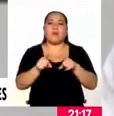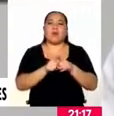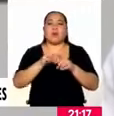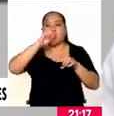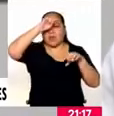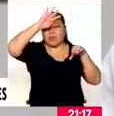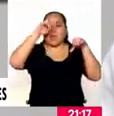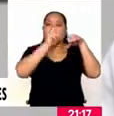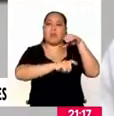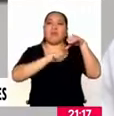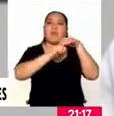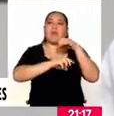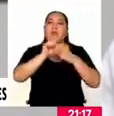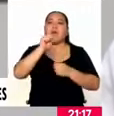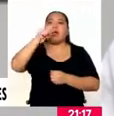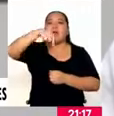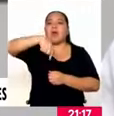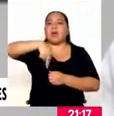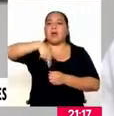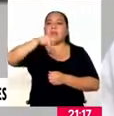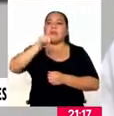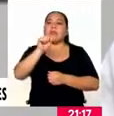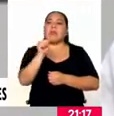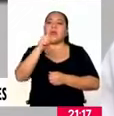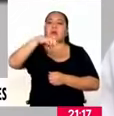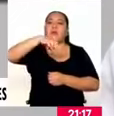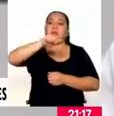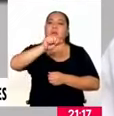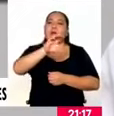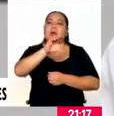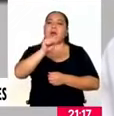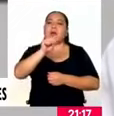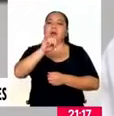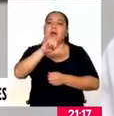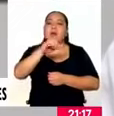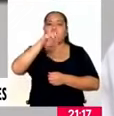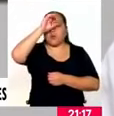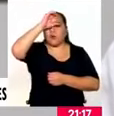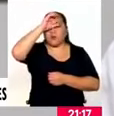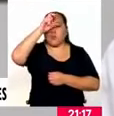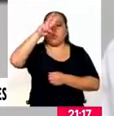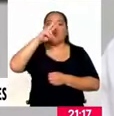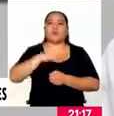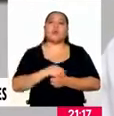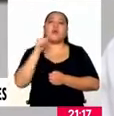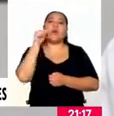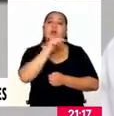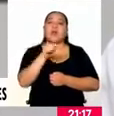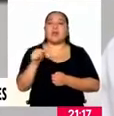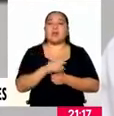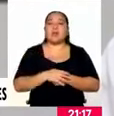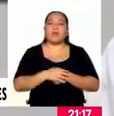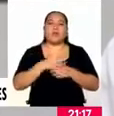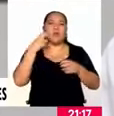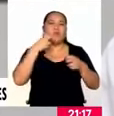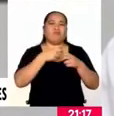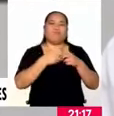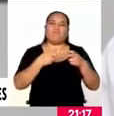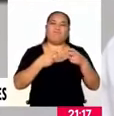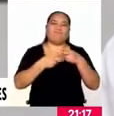minera y en la mina de Antapaccay, en el Cusco. Este tipo de acciones extremistas y